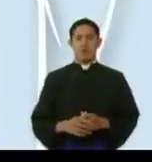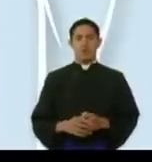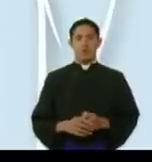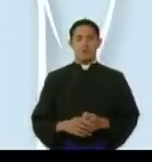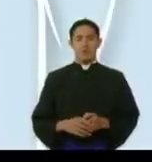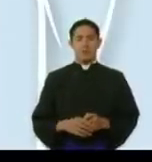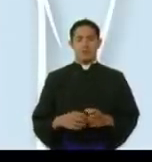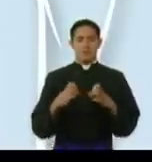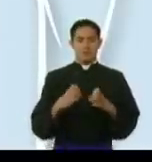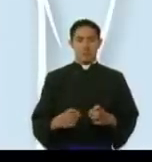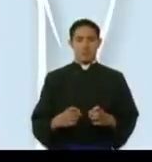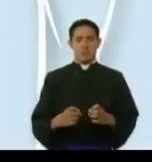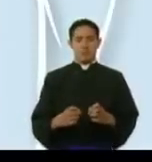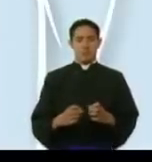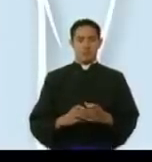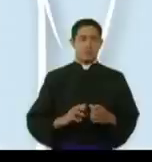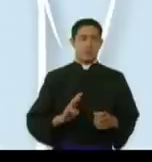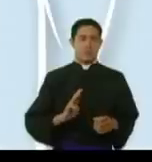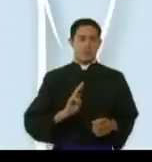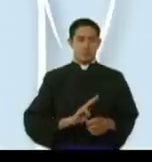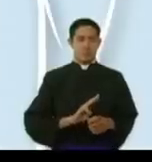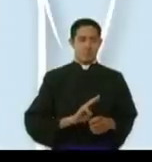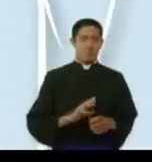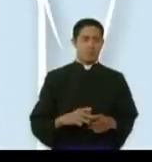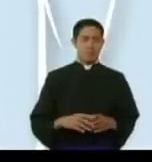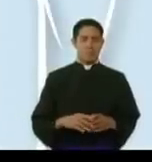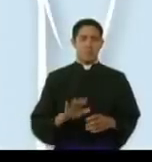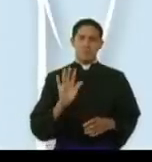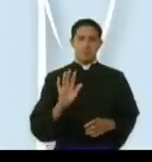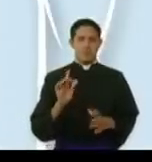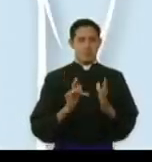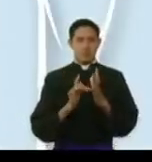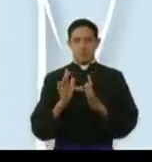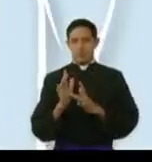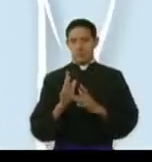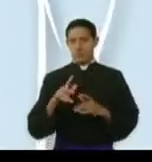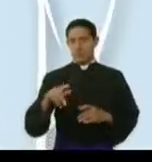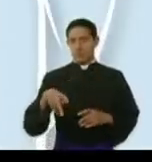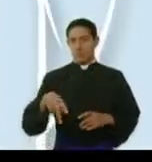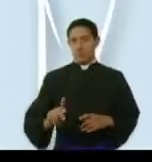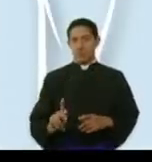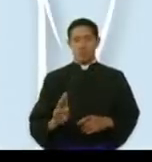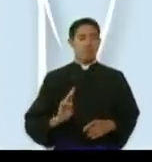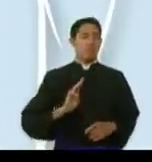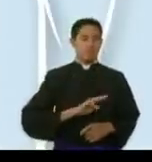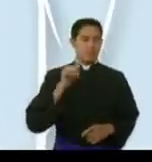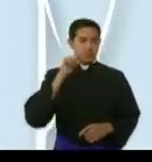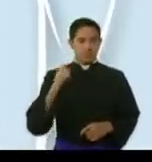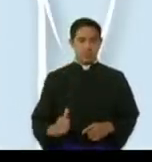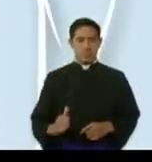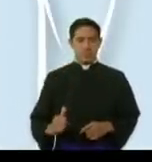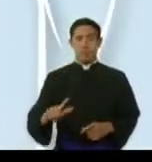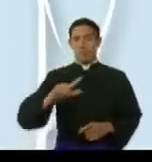de Cristo, es decir que con Cristo éramos sepultados a nuestro pecado, se levantaban